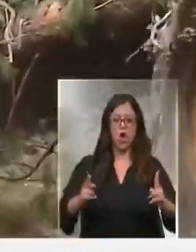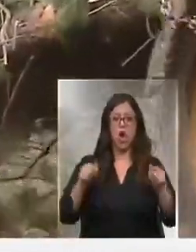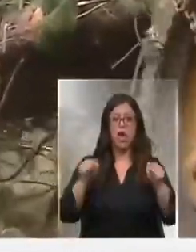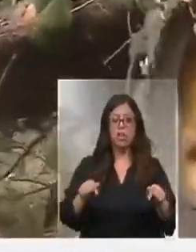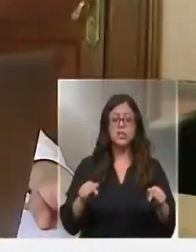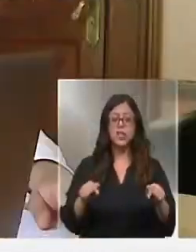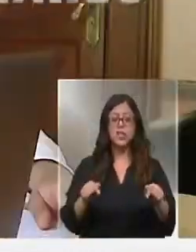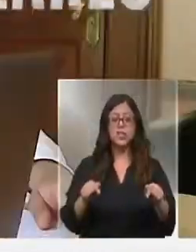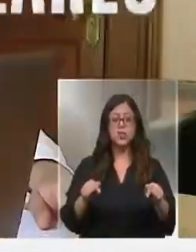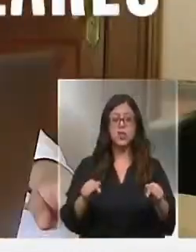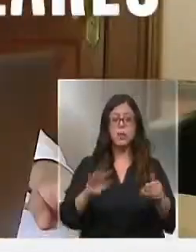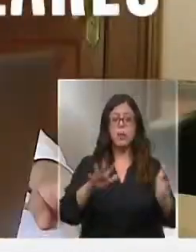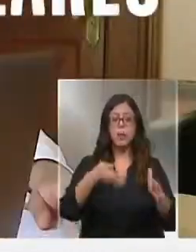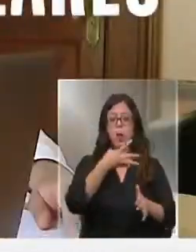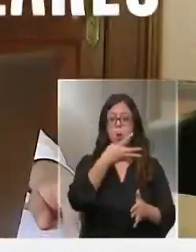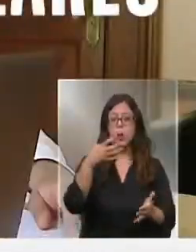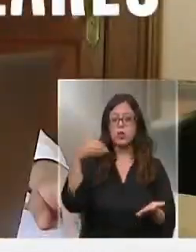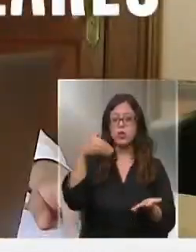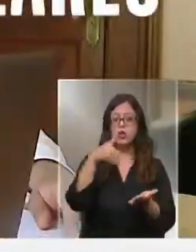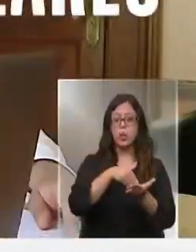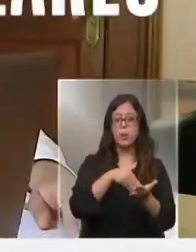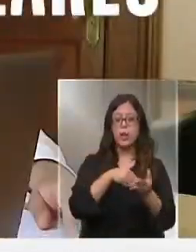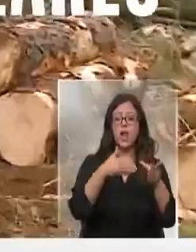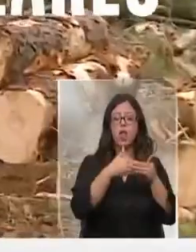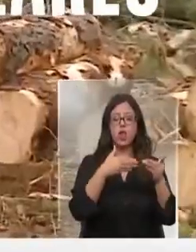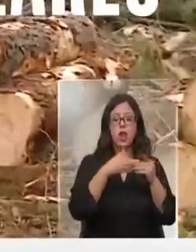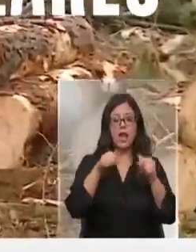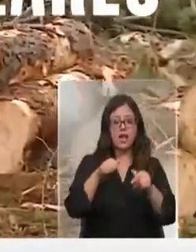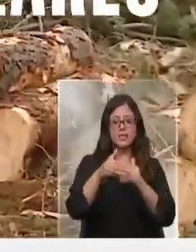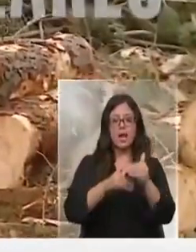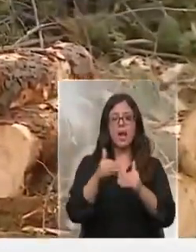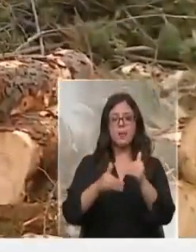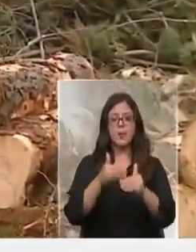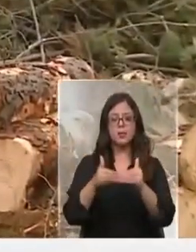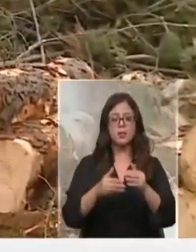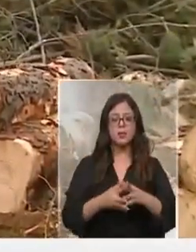eso ronda los $400,000.